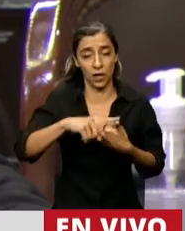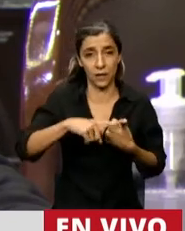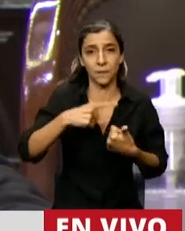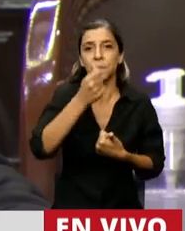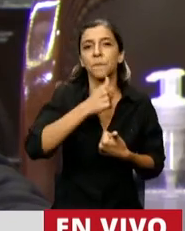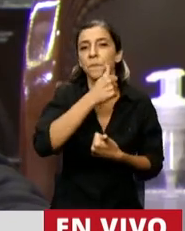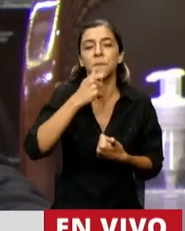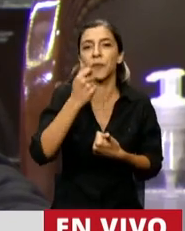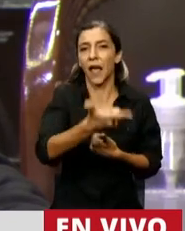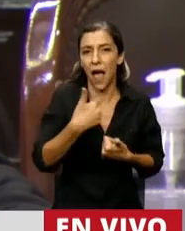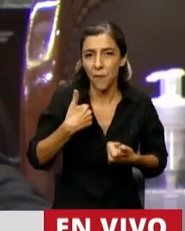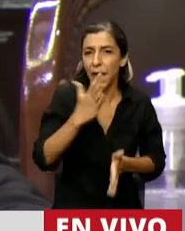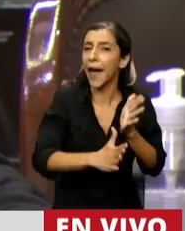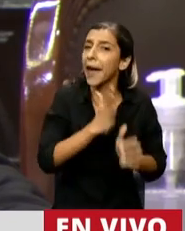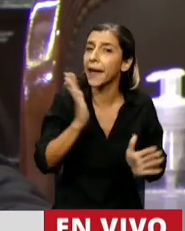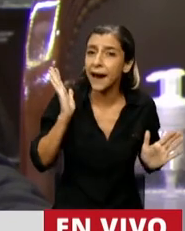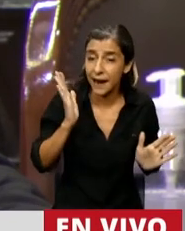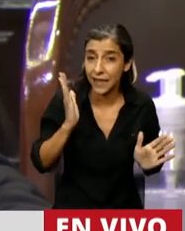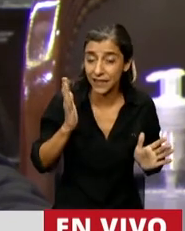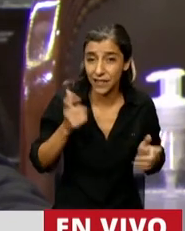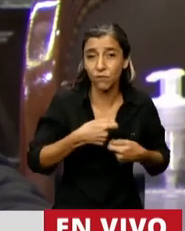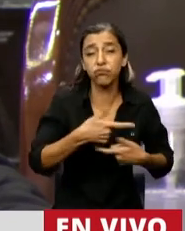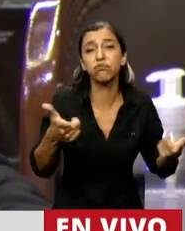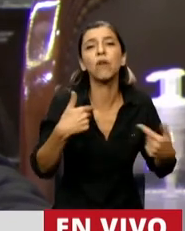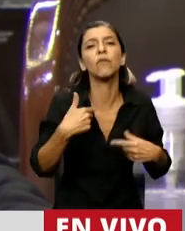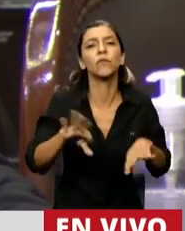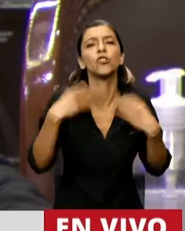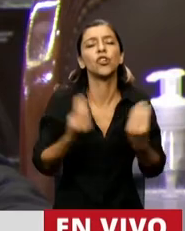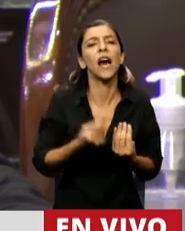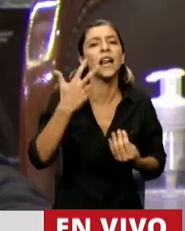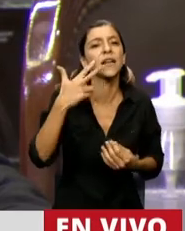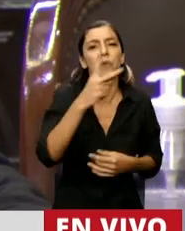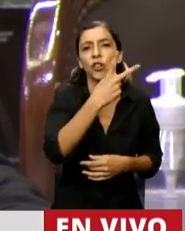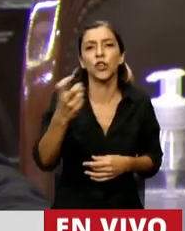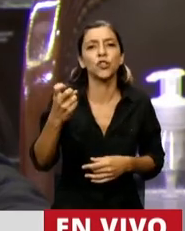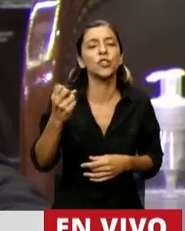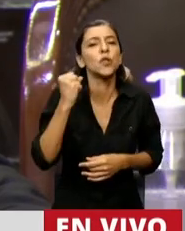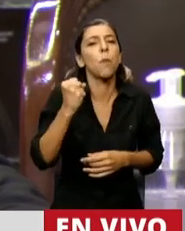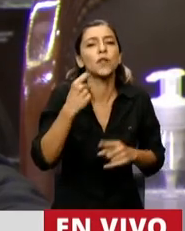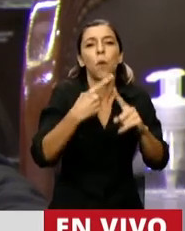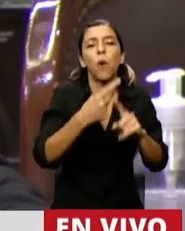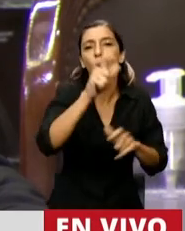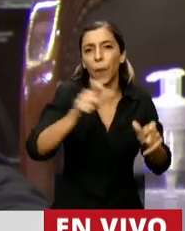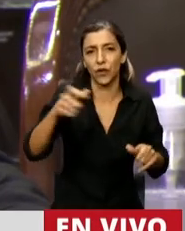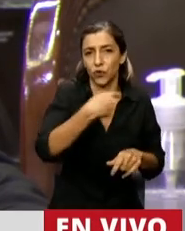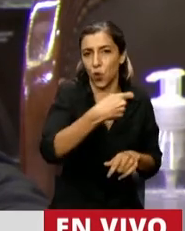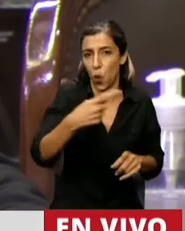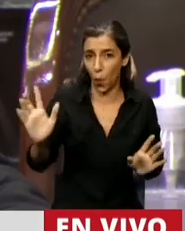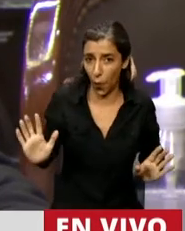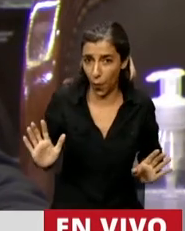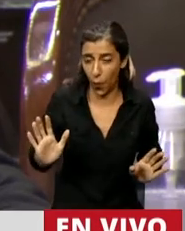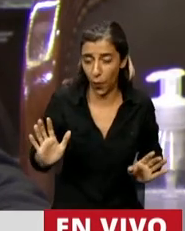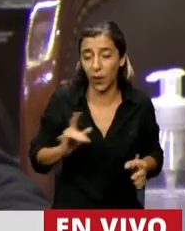Medicamentos gratuitos por aproximadamente 3.200 pesos por jubilado y jubilada, lo que le